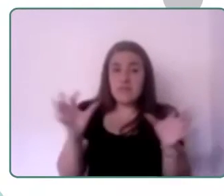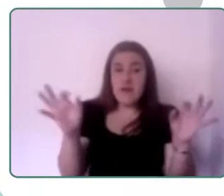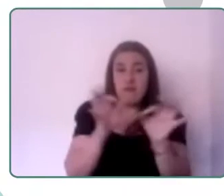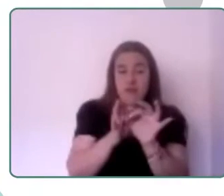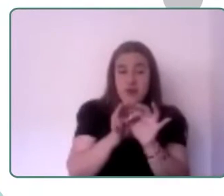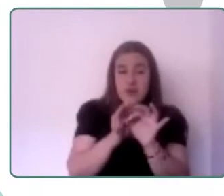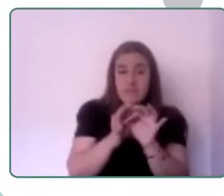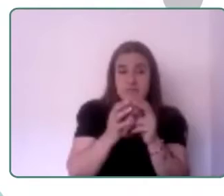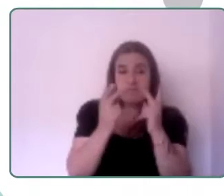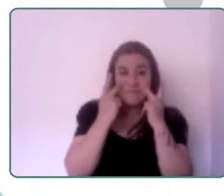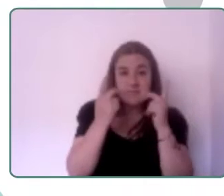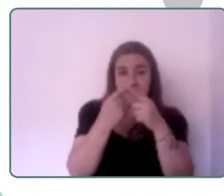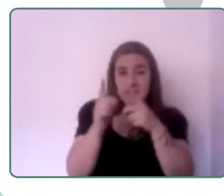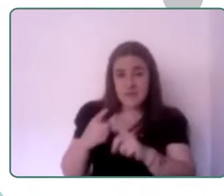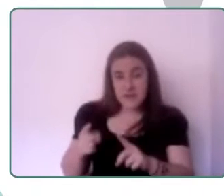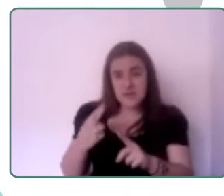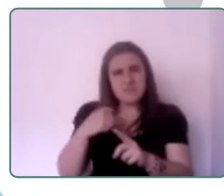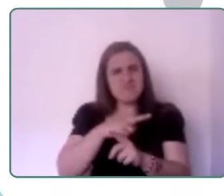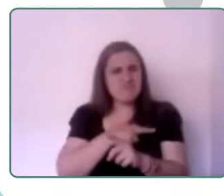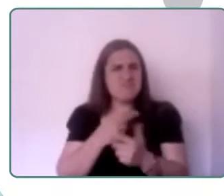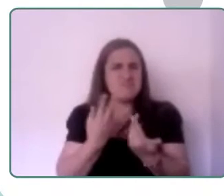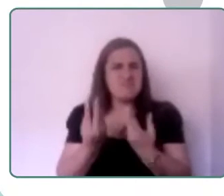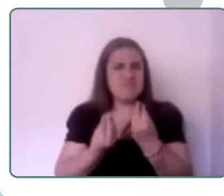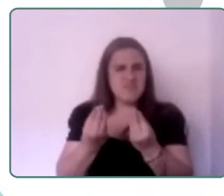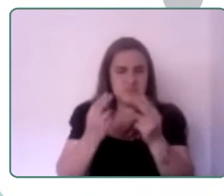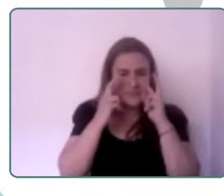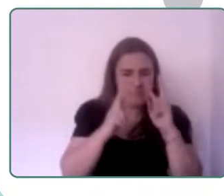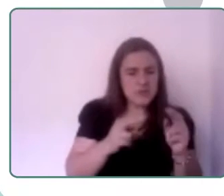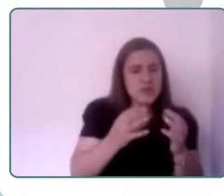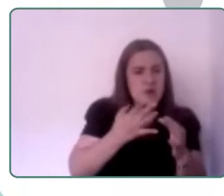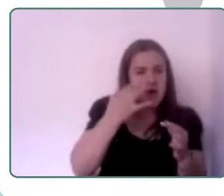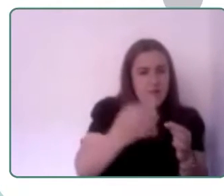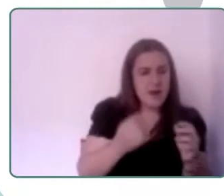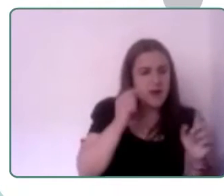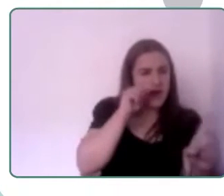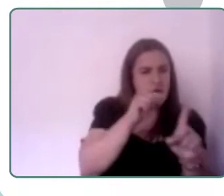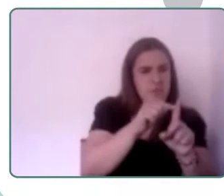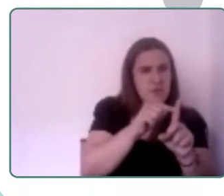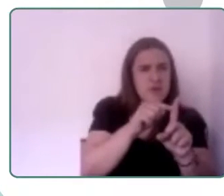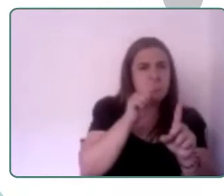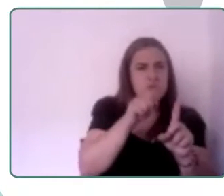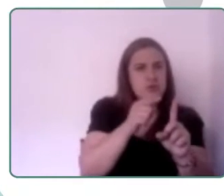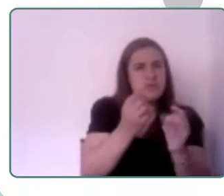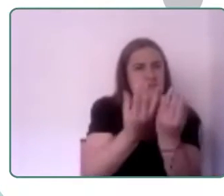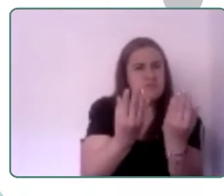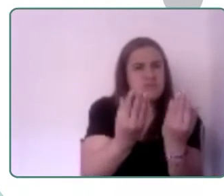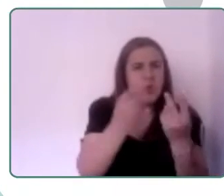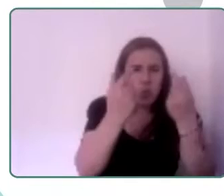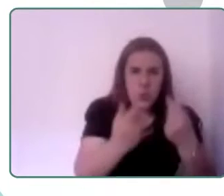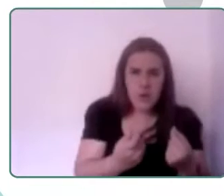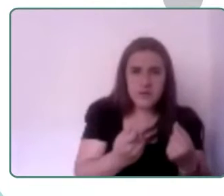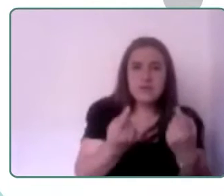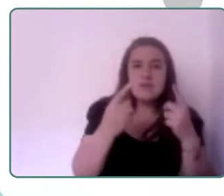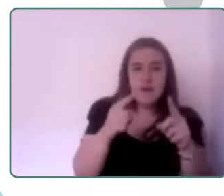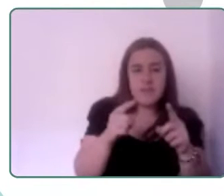donde hicimos un rastreo de la realidad objetiva en una perspectiva cuantitativa y desde una aproximación cualitativa